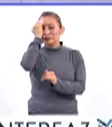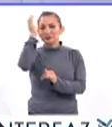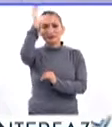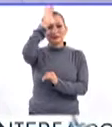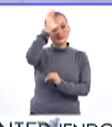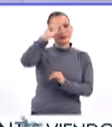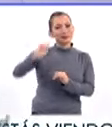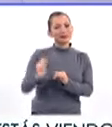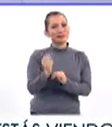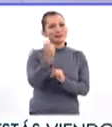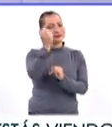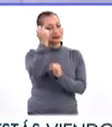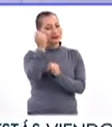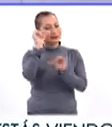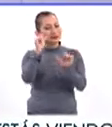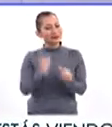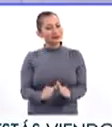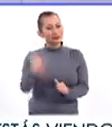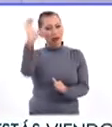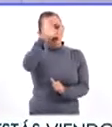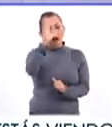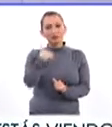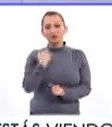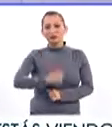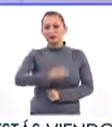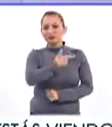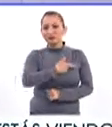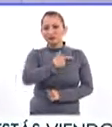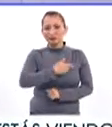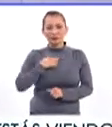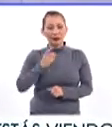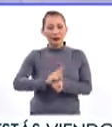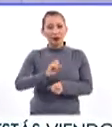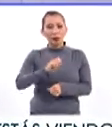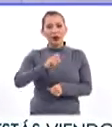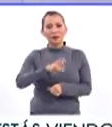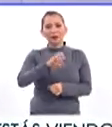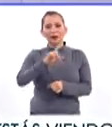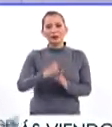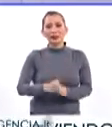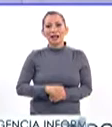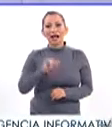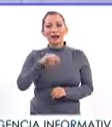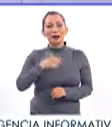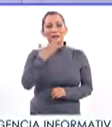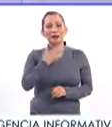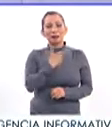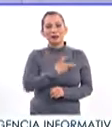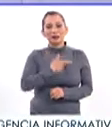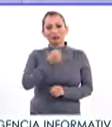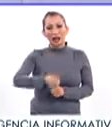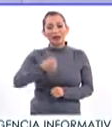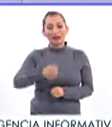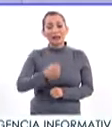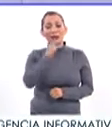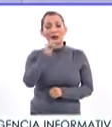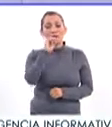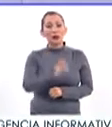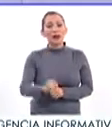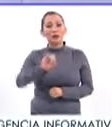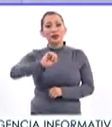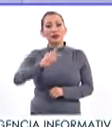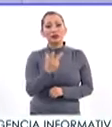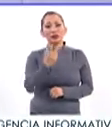la ciencia, la tecnología, el arte y la cultura. Saludo con mucho gusto, como todos los días, a Omar Cepeda. ¿Cómo estás, Omar? Ana Cris, muy bien, es un placer saludarte. Así es,